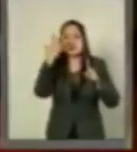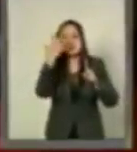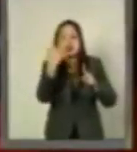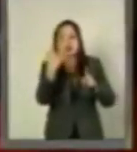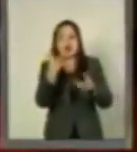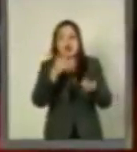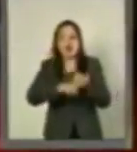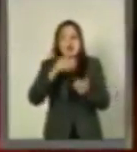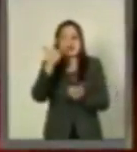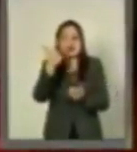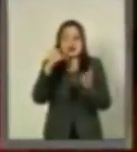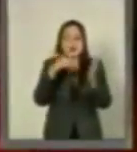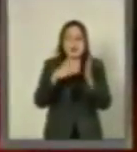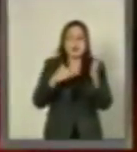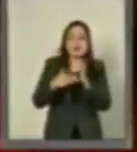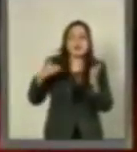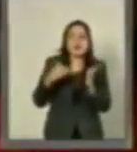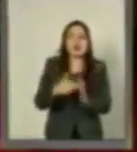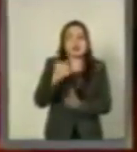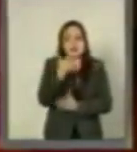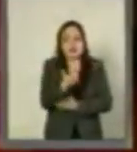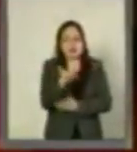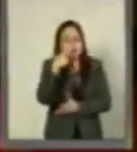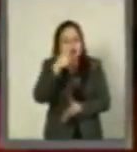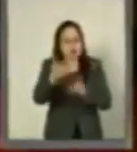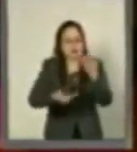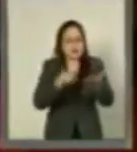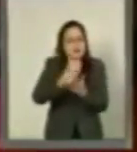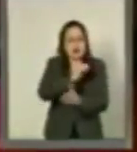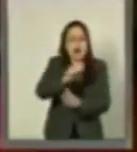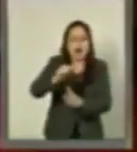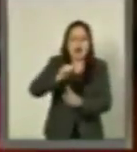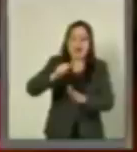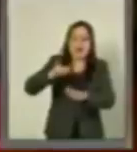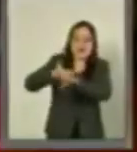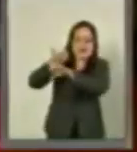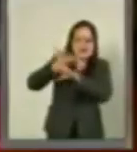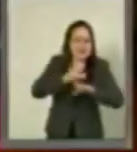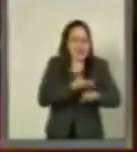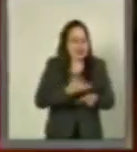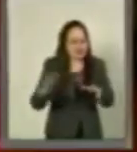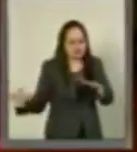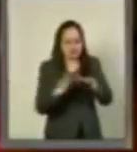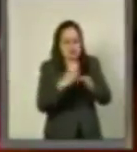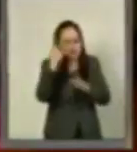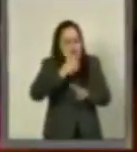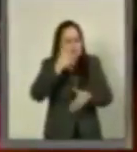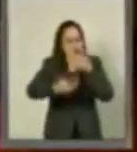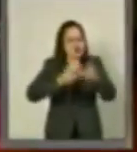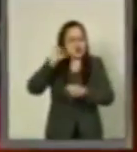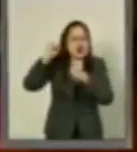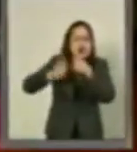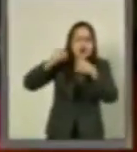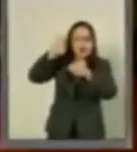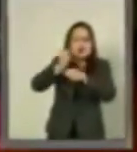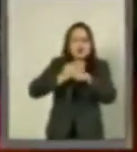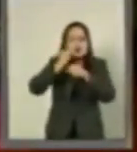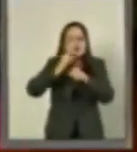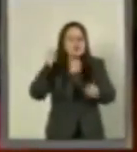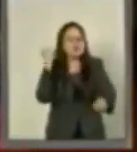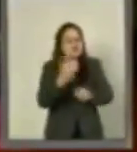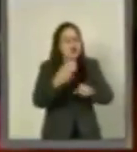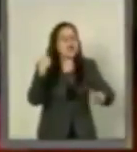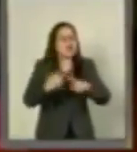de 7,000 millones de pesos, al servicio de los estados, para que ahí puedan hacer todos los procesos para dar con todos